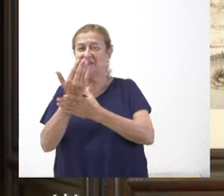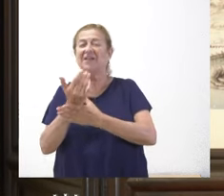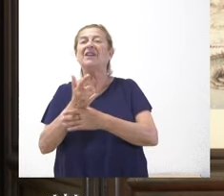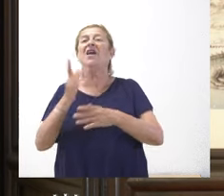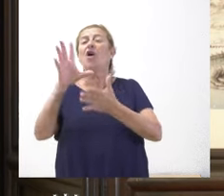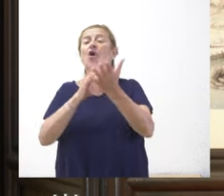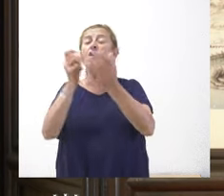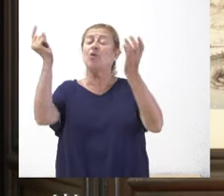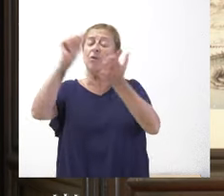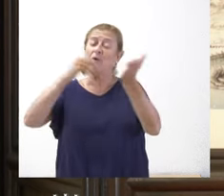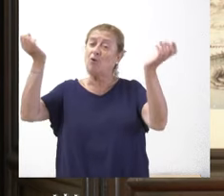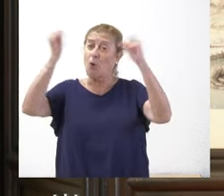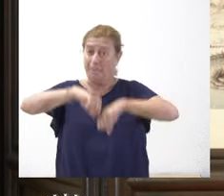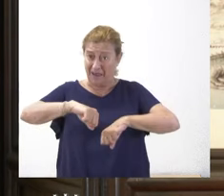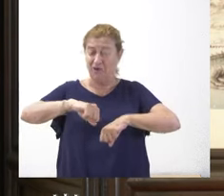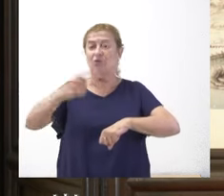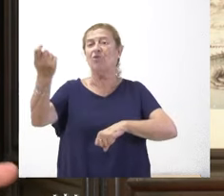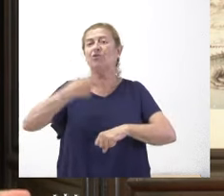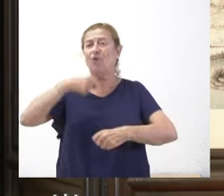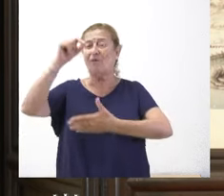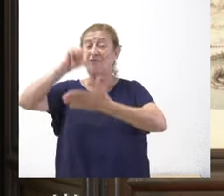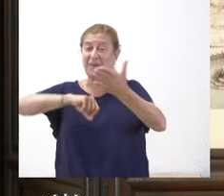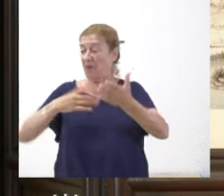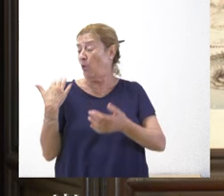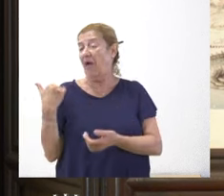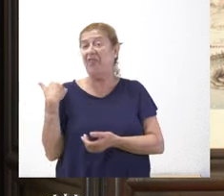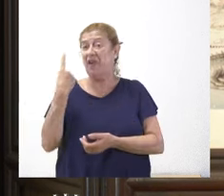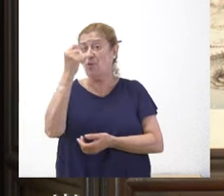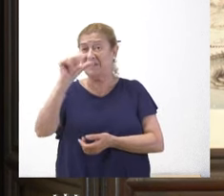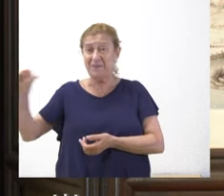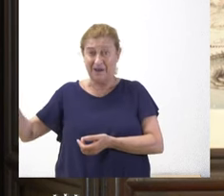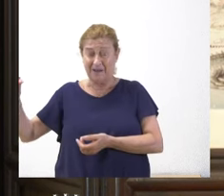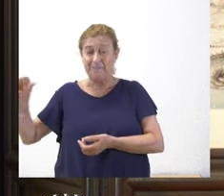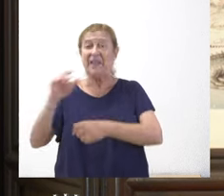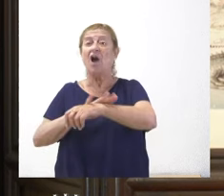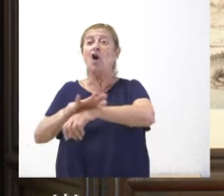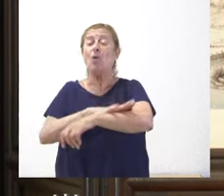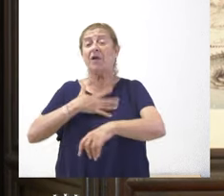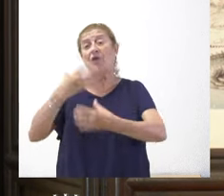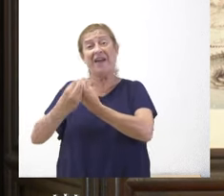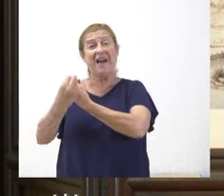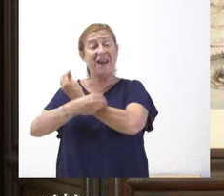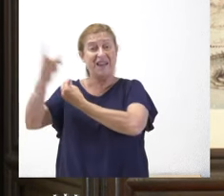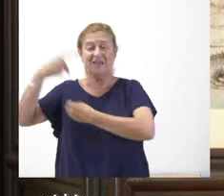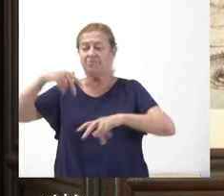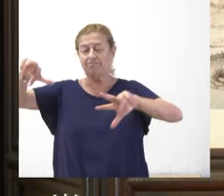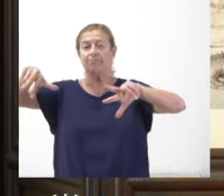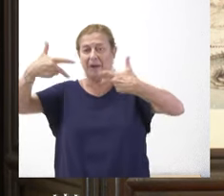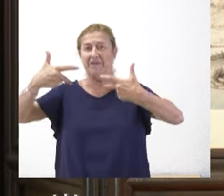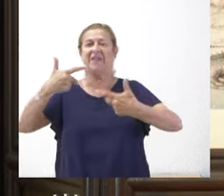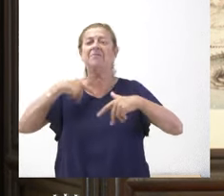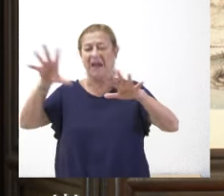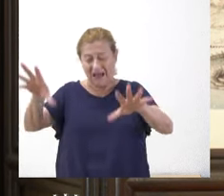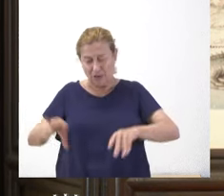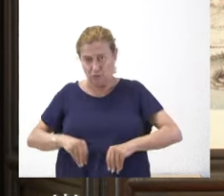convenio que nos remitió firmado hace una semana el gobierno de Canarias nos permite poder asumirlos